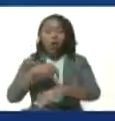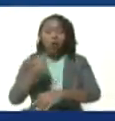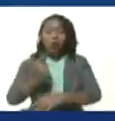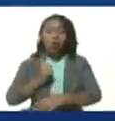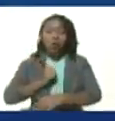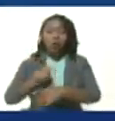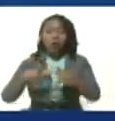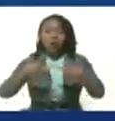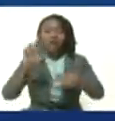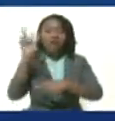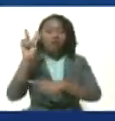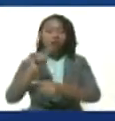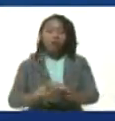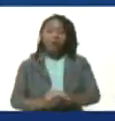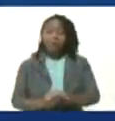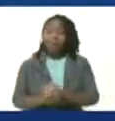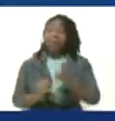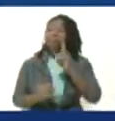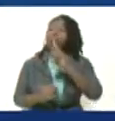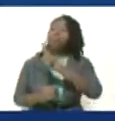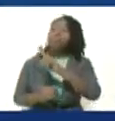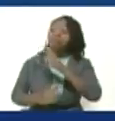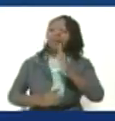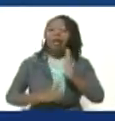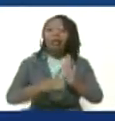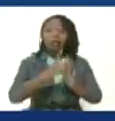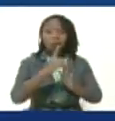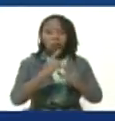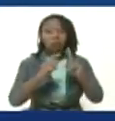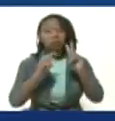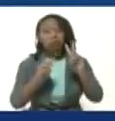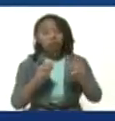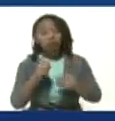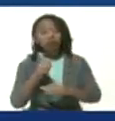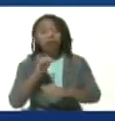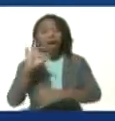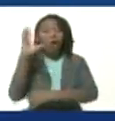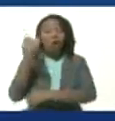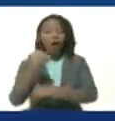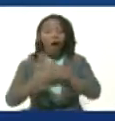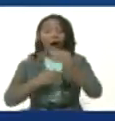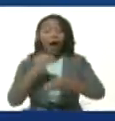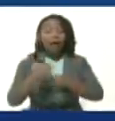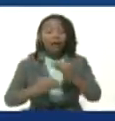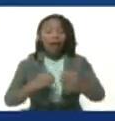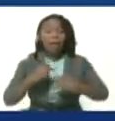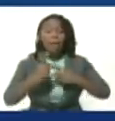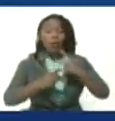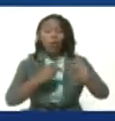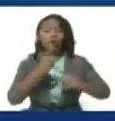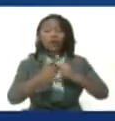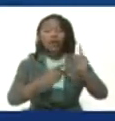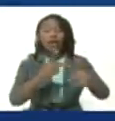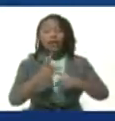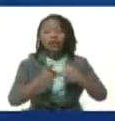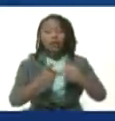de Venezuela. Bueno, para que tú veas lo que es el desarrollo que tenemos que lograr, el encadenamiento de los procesos